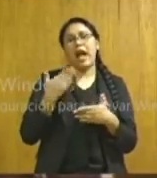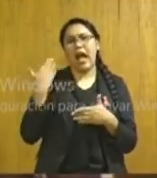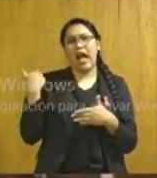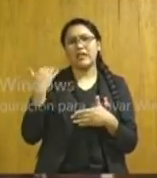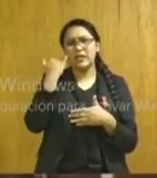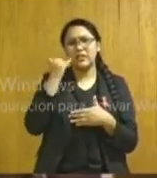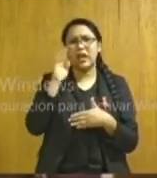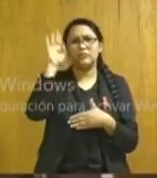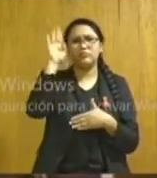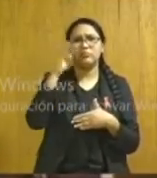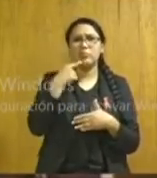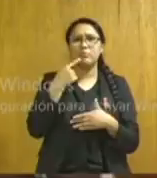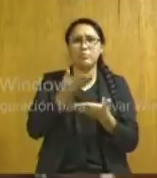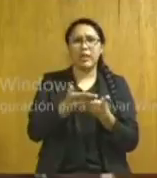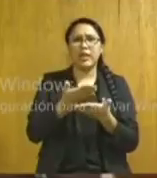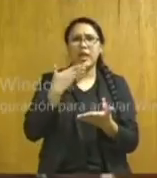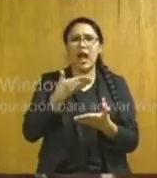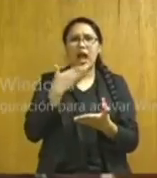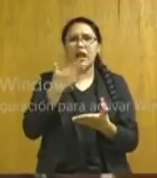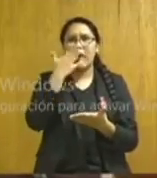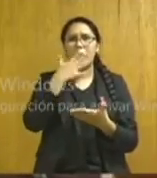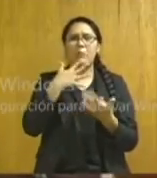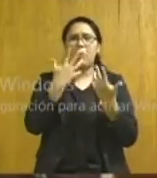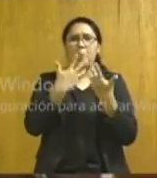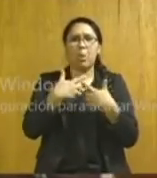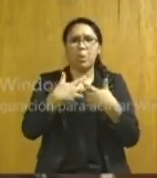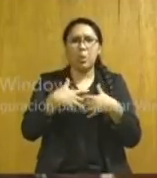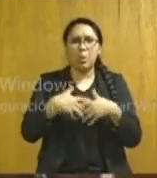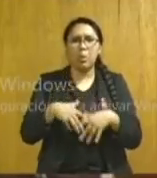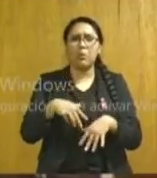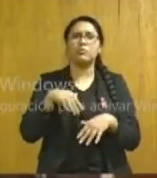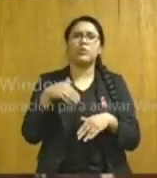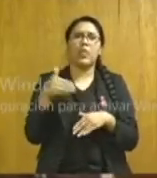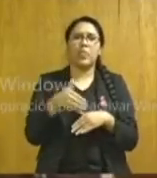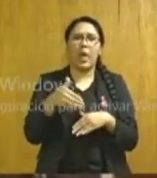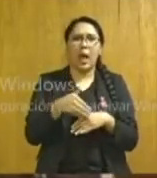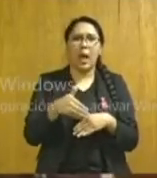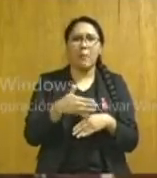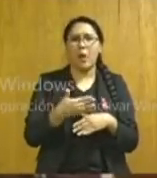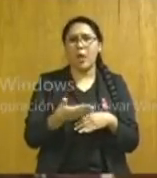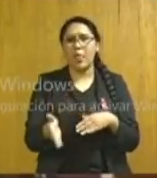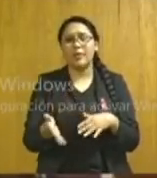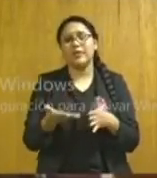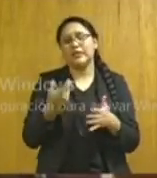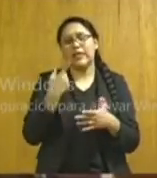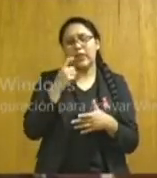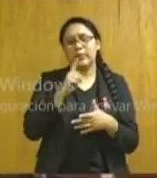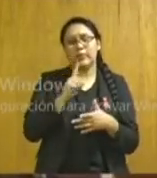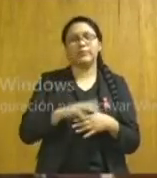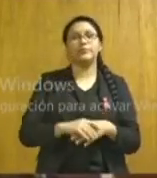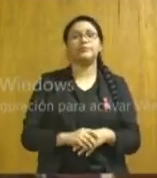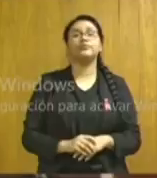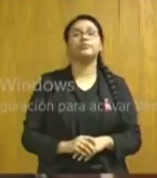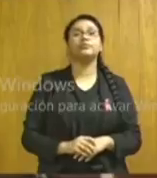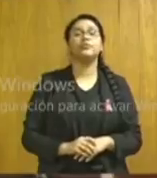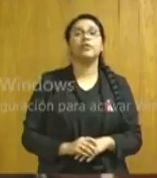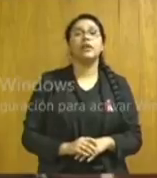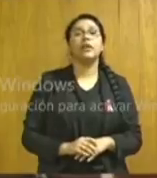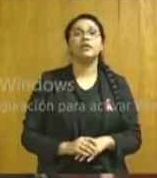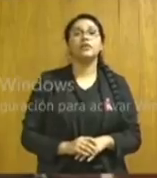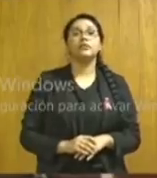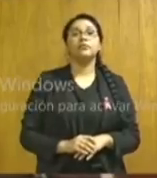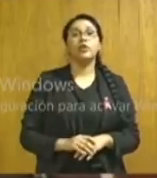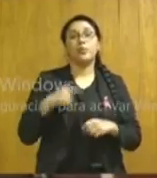será un problema del sistema o habrá pasado algo en esta computadora. Primero, para referirme